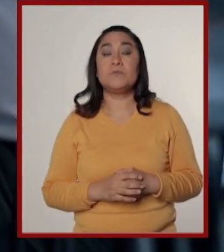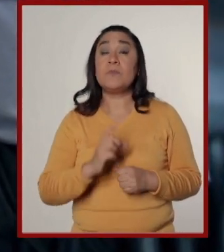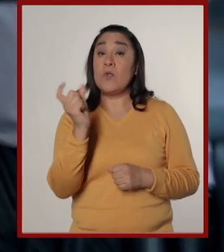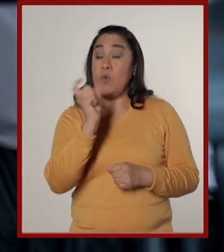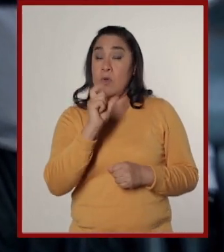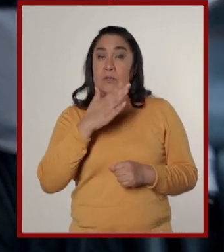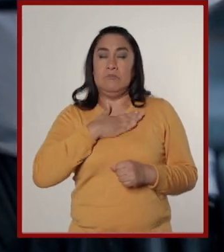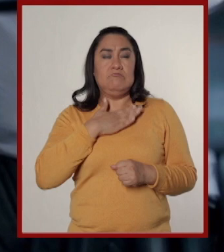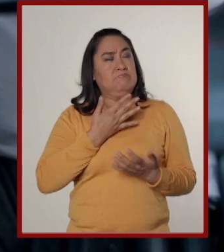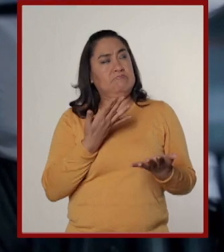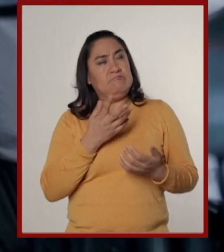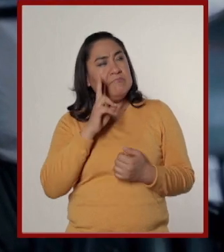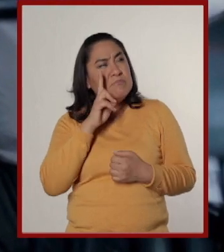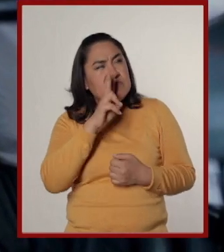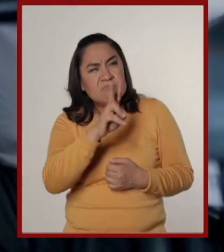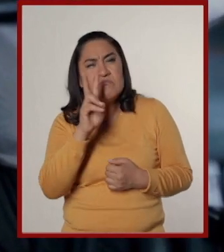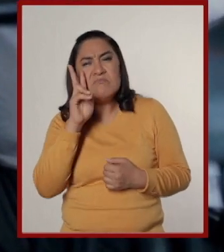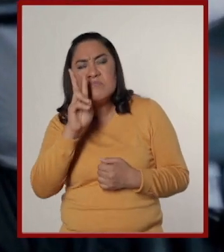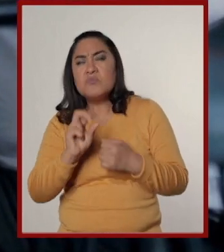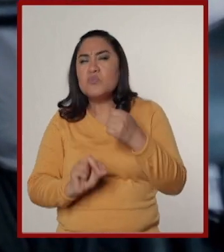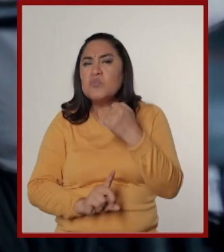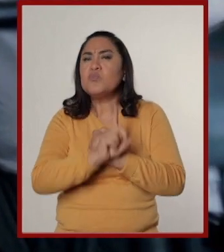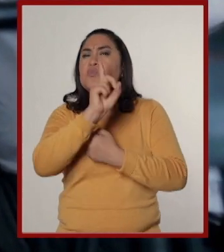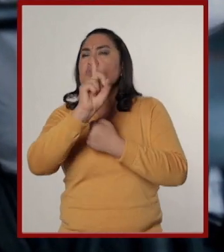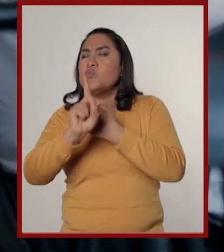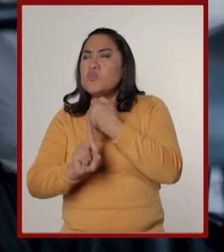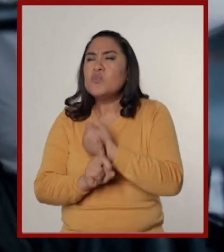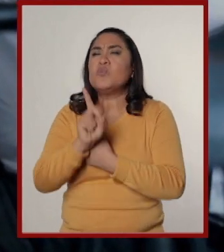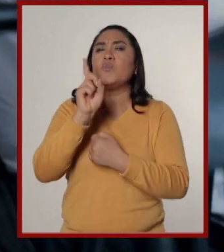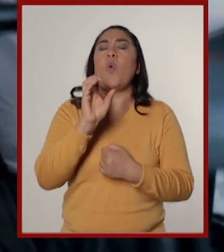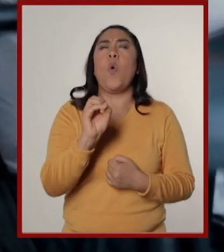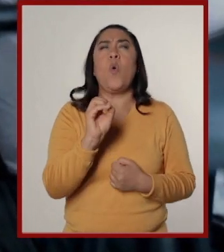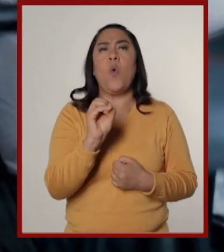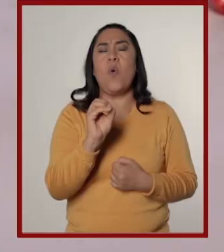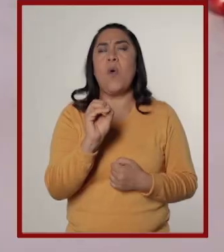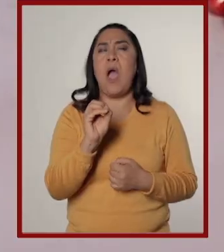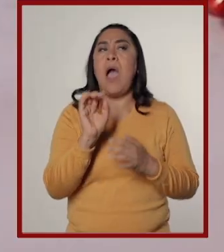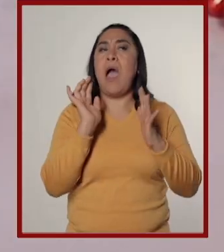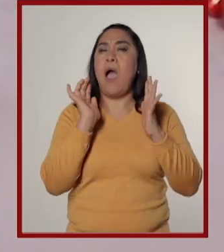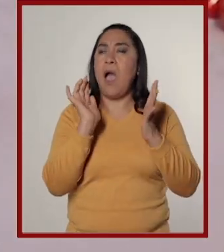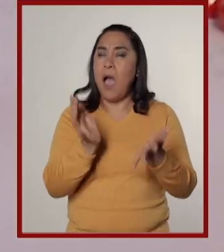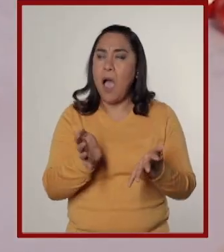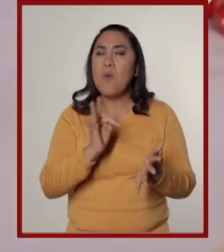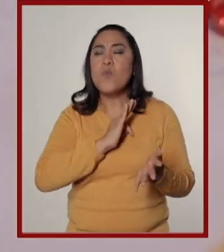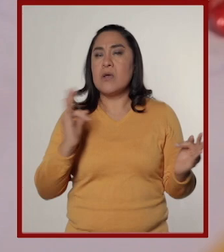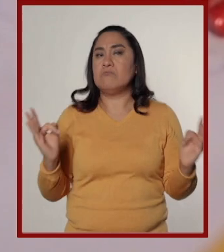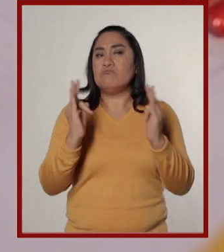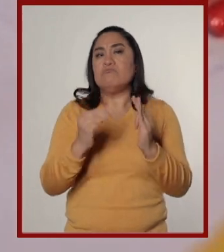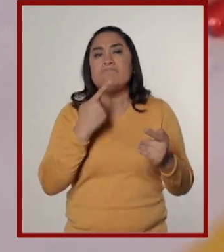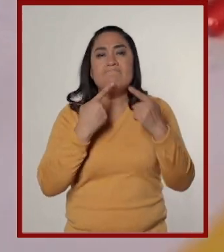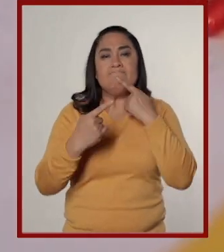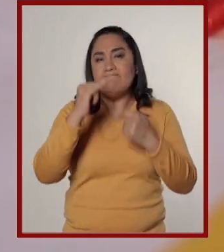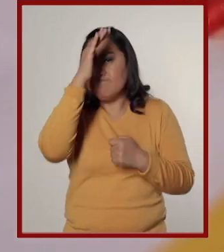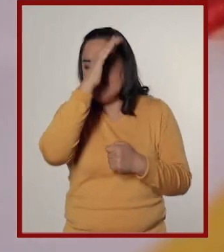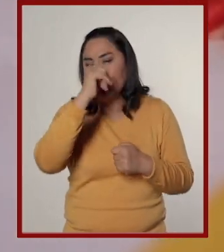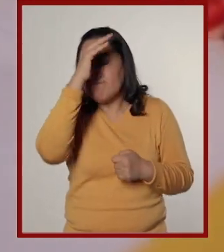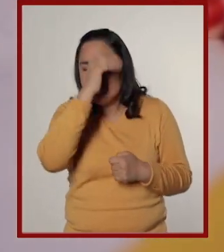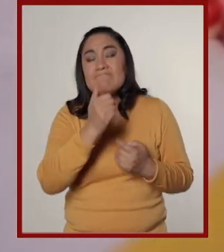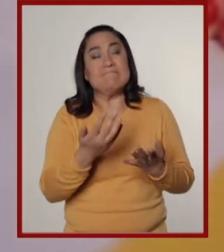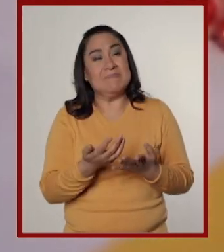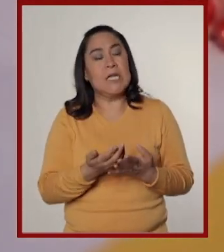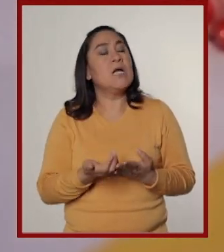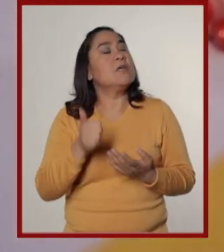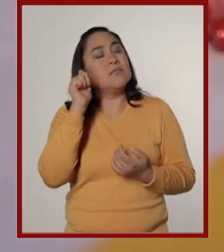están sentadas con un problema tienen el mismo problema. No es un problema diferente. Tienen el mismo problema que les afecta de